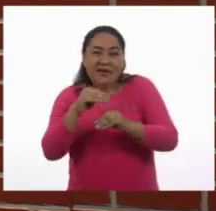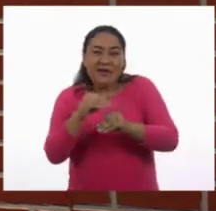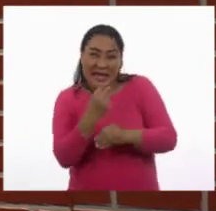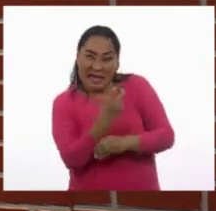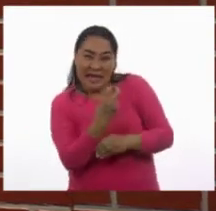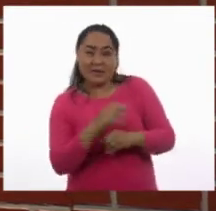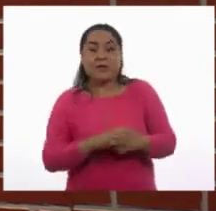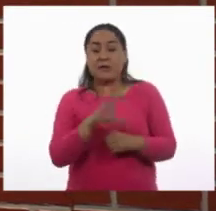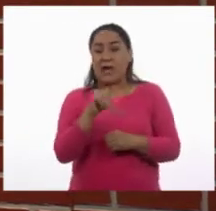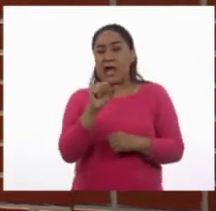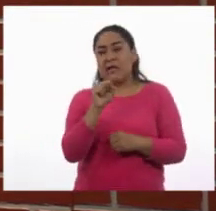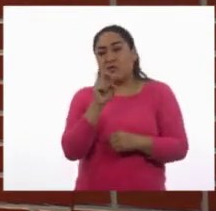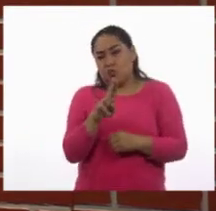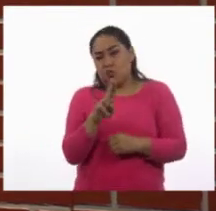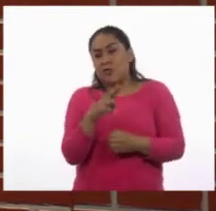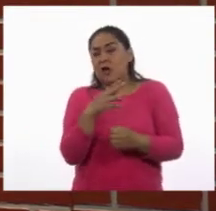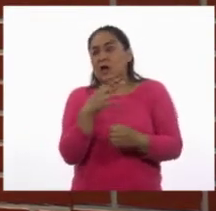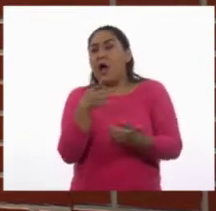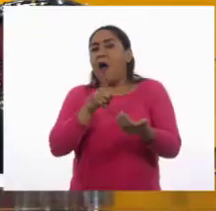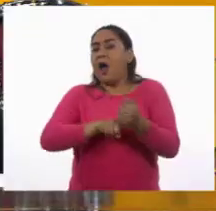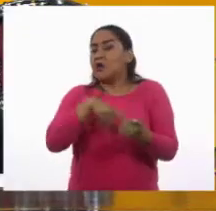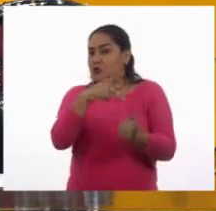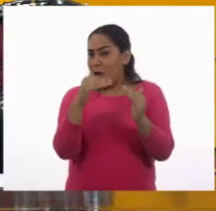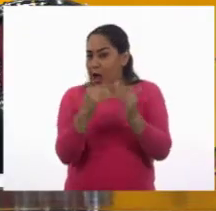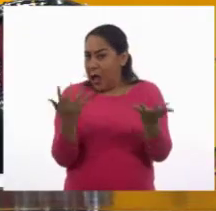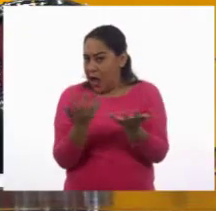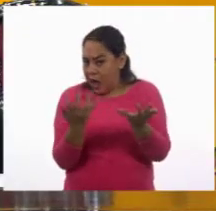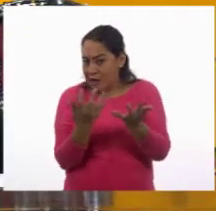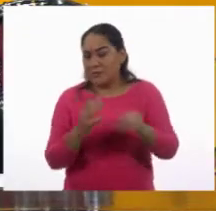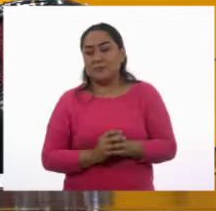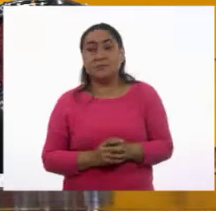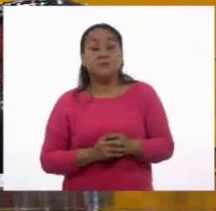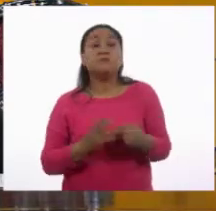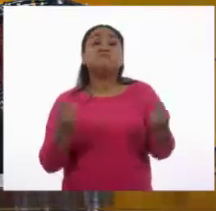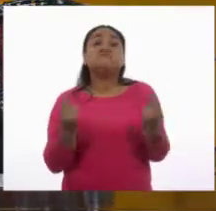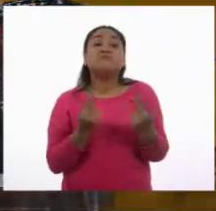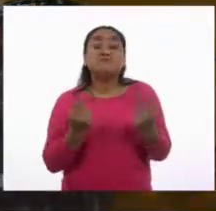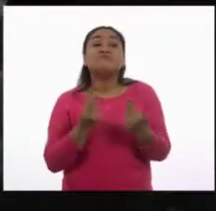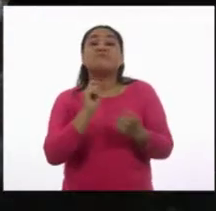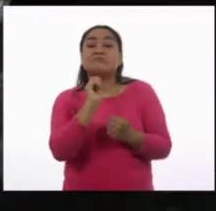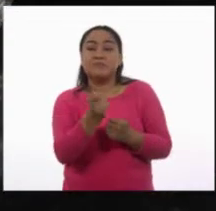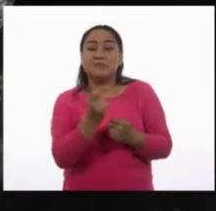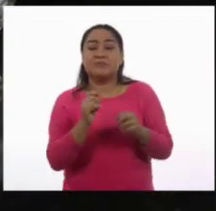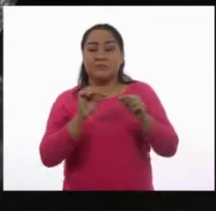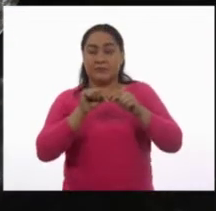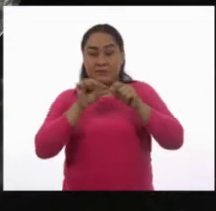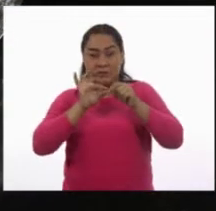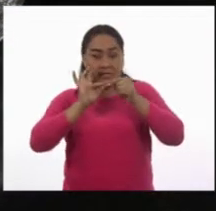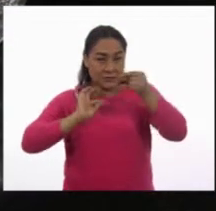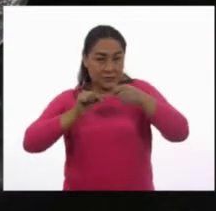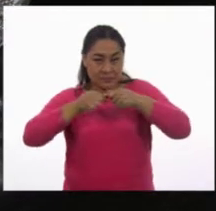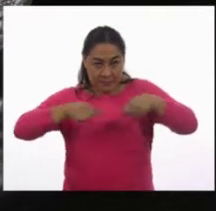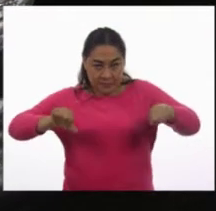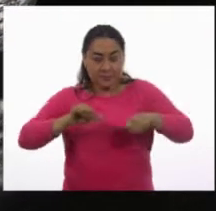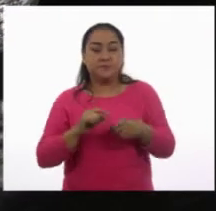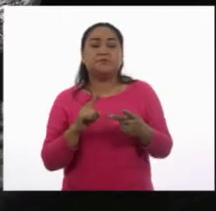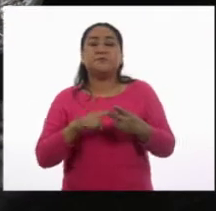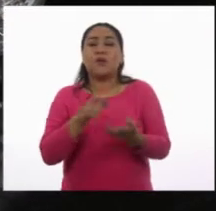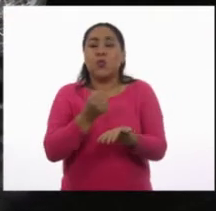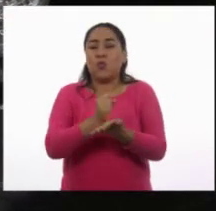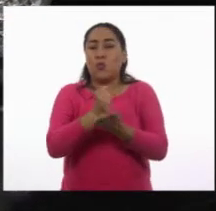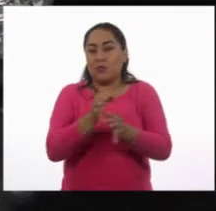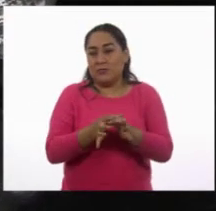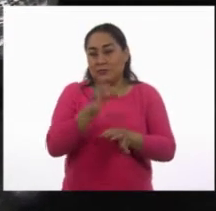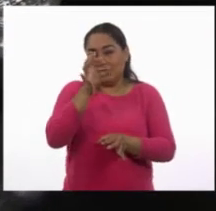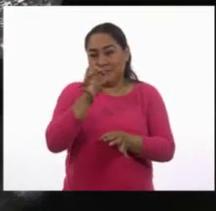el kazoo, de forma casera. Para construirlo necesitamos cinta adhesiva, una botella de